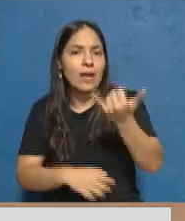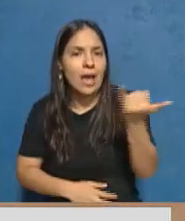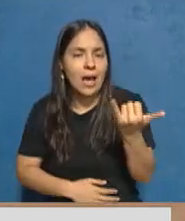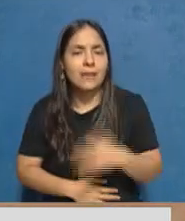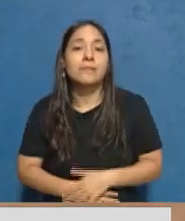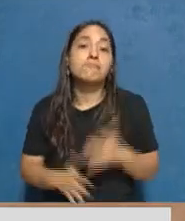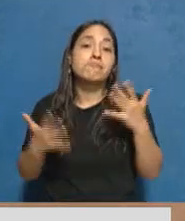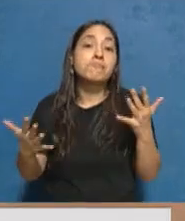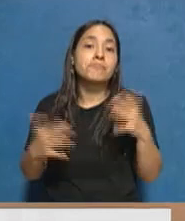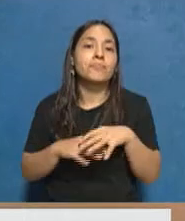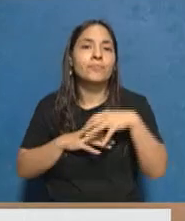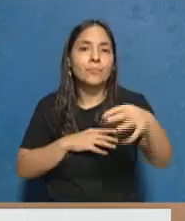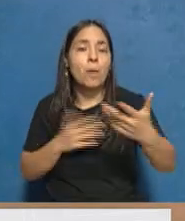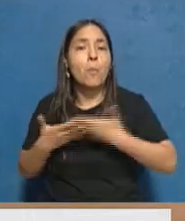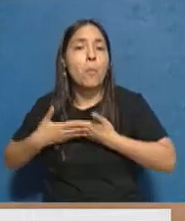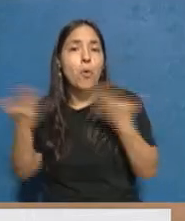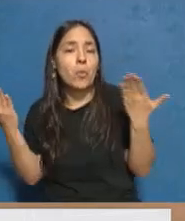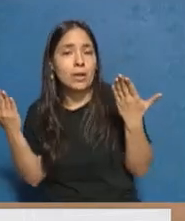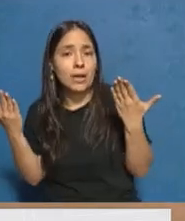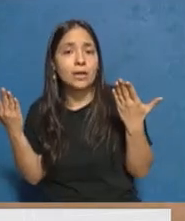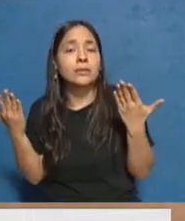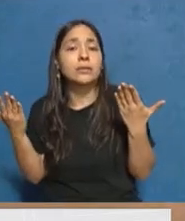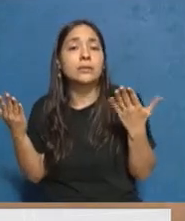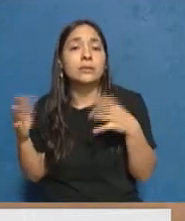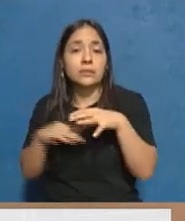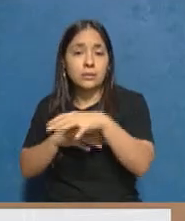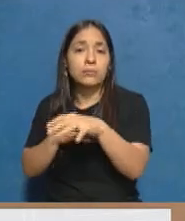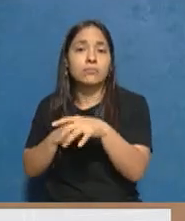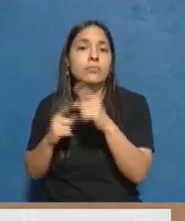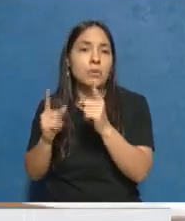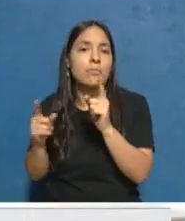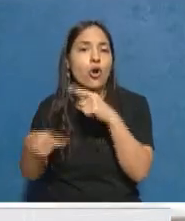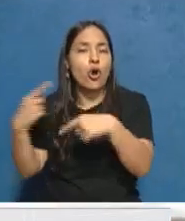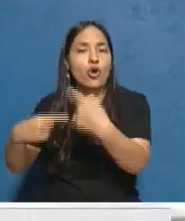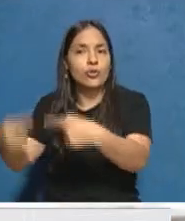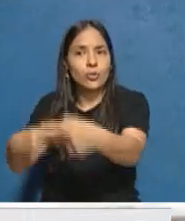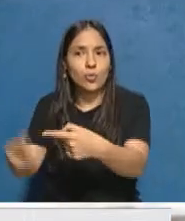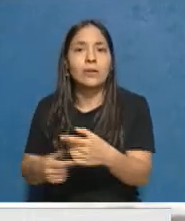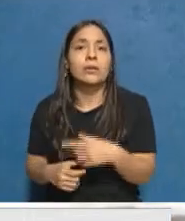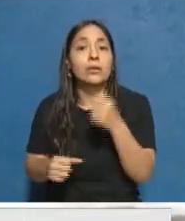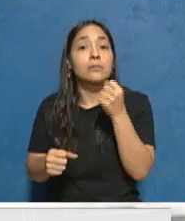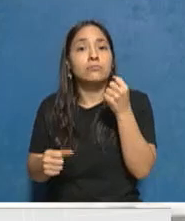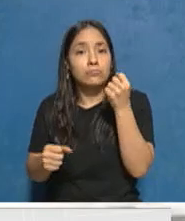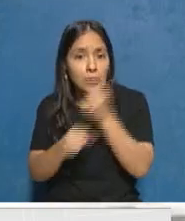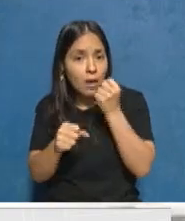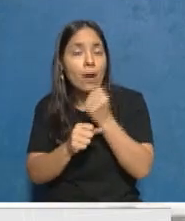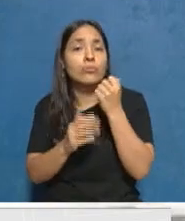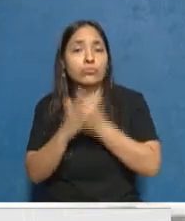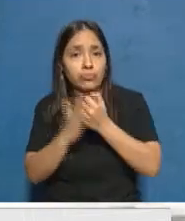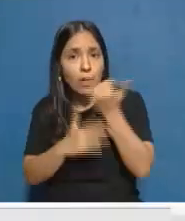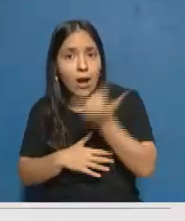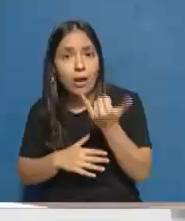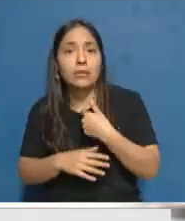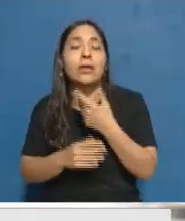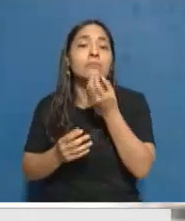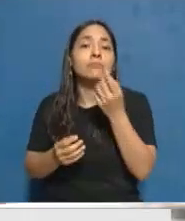deberíamos, digamos, de la parte pública tratar de seguir un poco más. Se hacen obras, pero bueno, tratar de